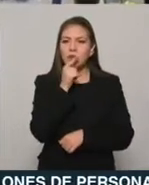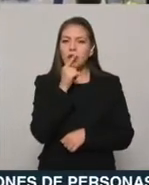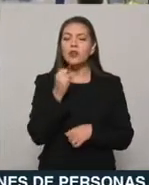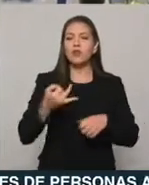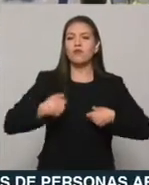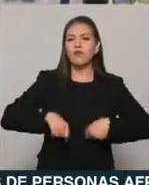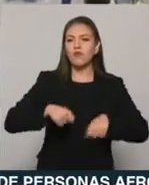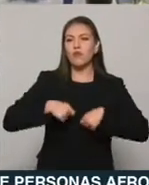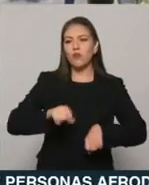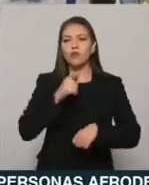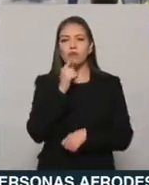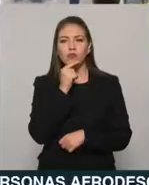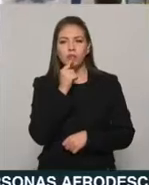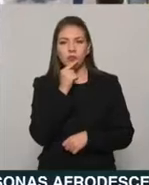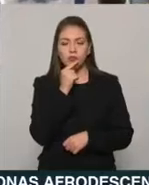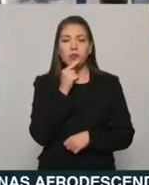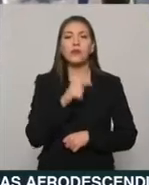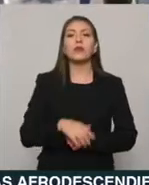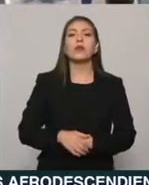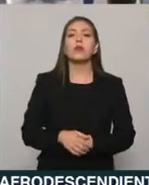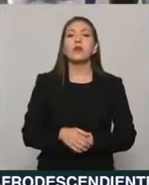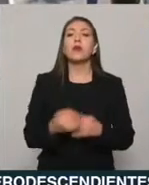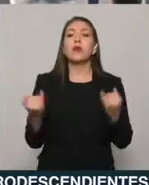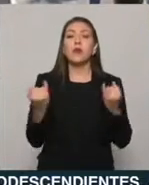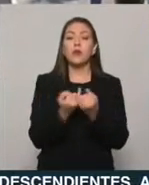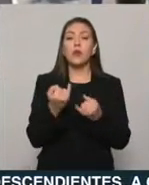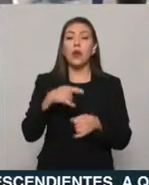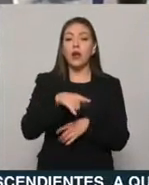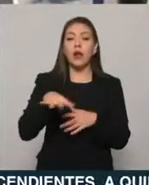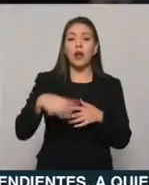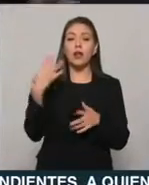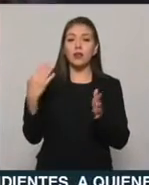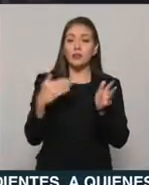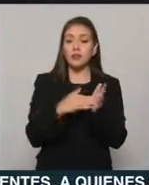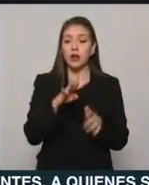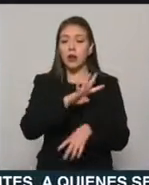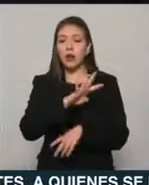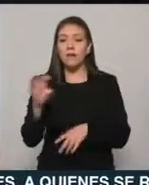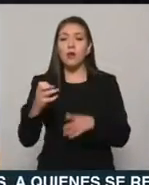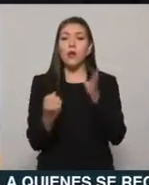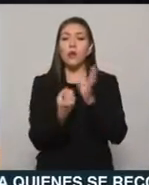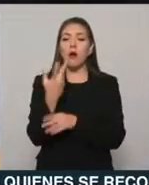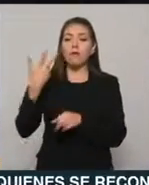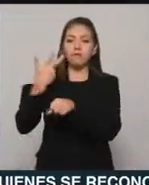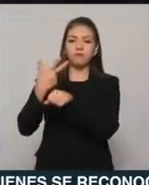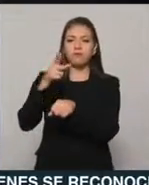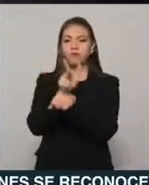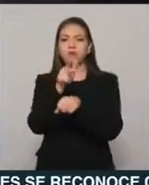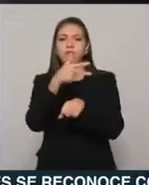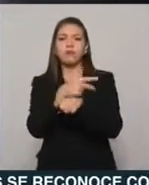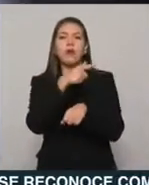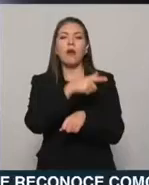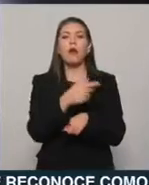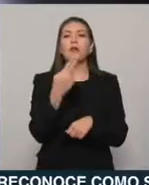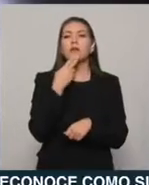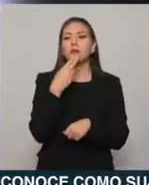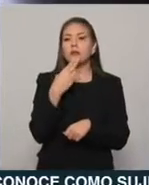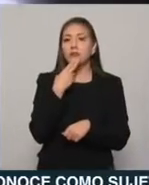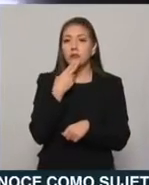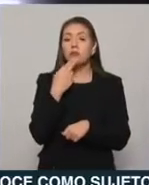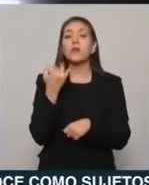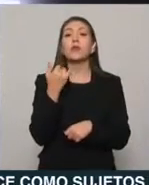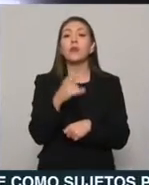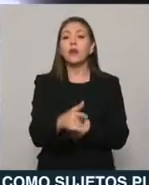este mismo año entrarán en funciones 14.900 nuevas cámaras, para lo cual se reforzó el sistema de almacenamiento